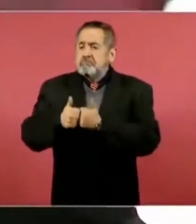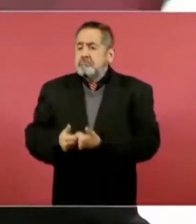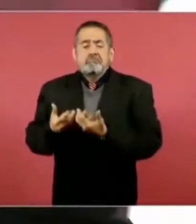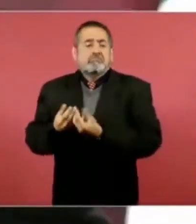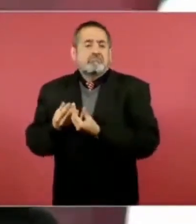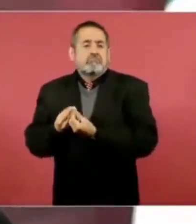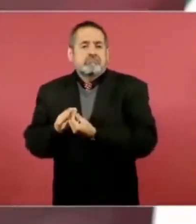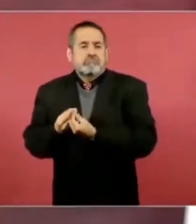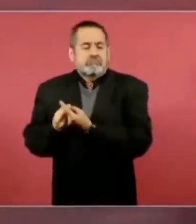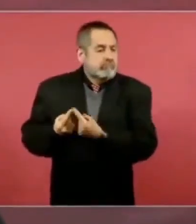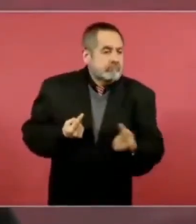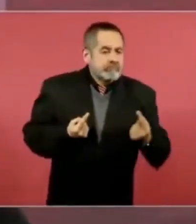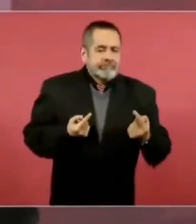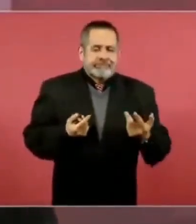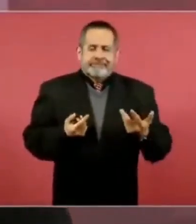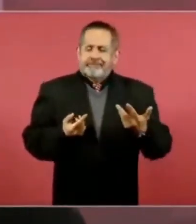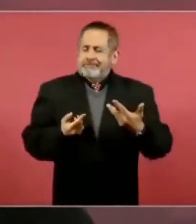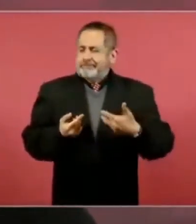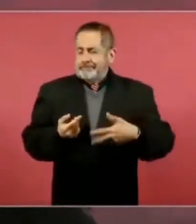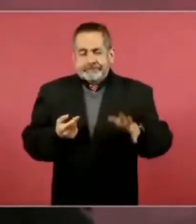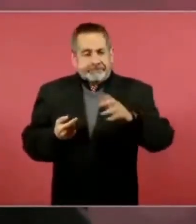Entonces tenemos que andar